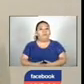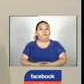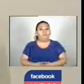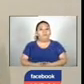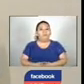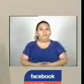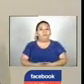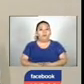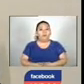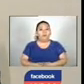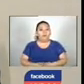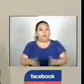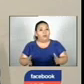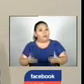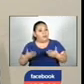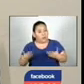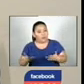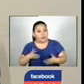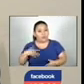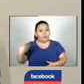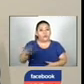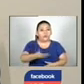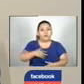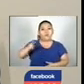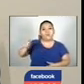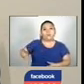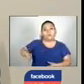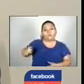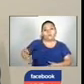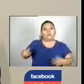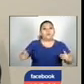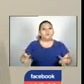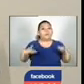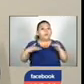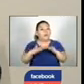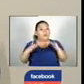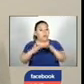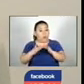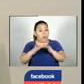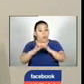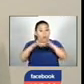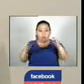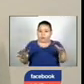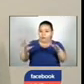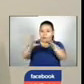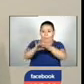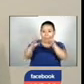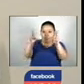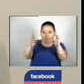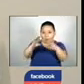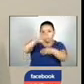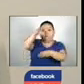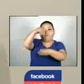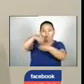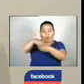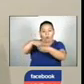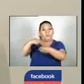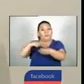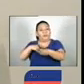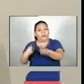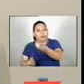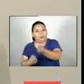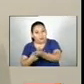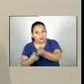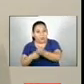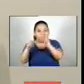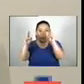misma de nosotros como jueces, como también pues un eje transversal que también quiero también fortalecer el